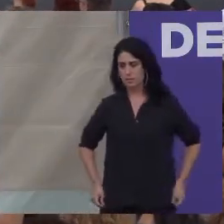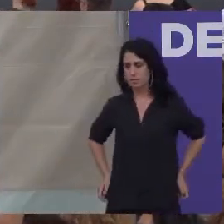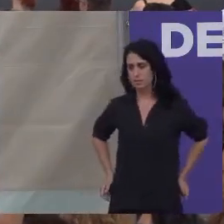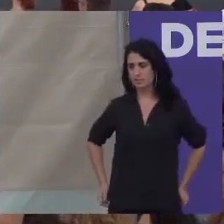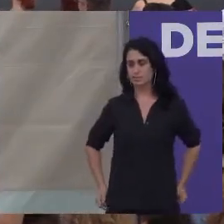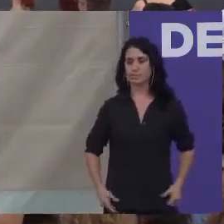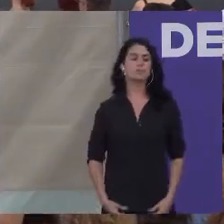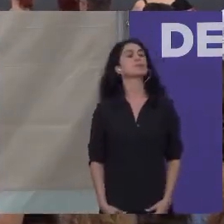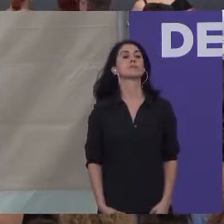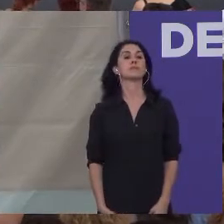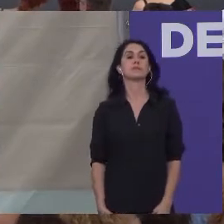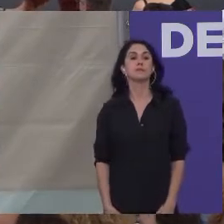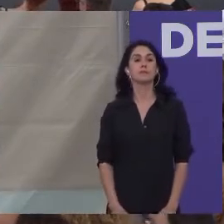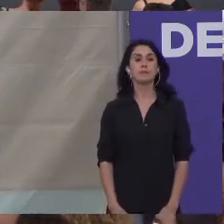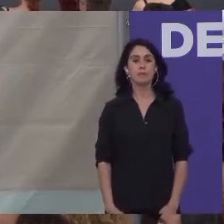Bé.